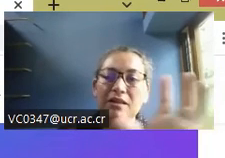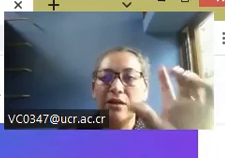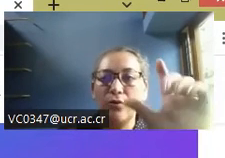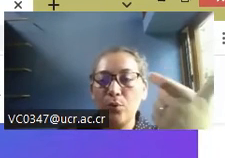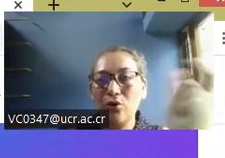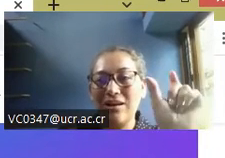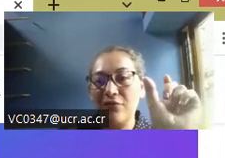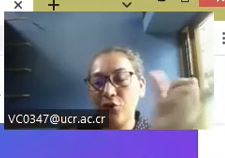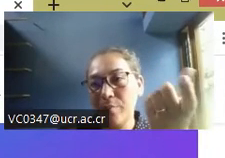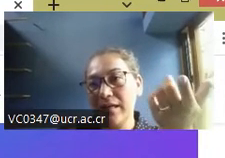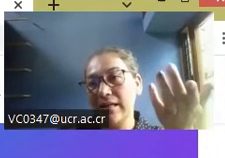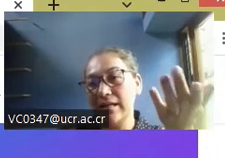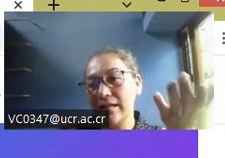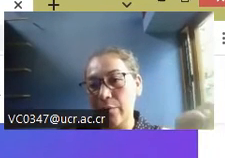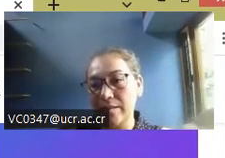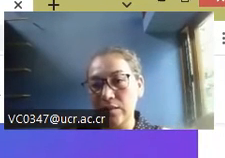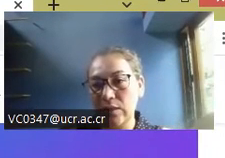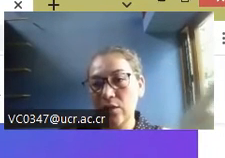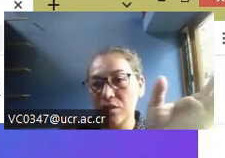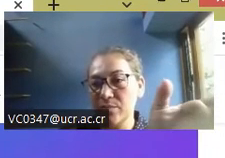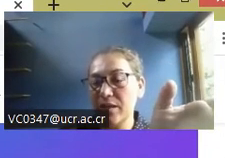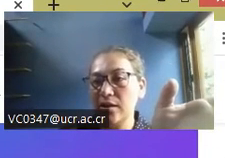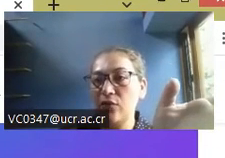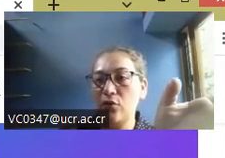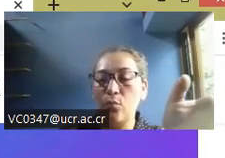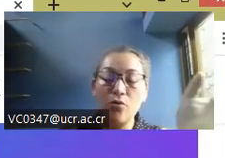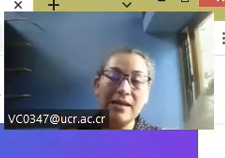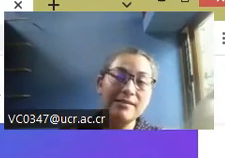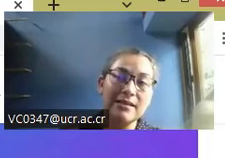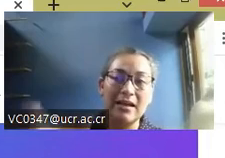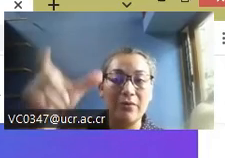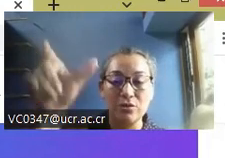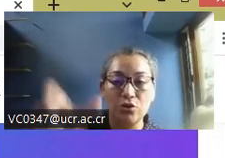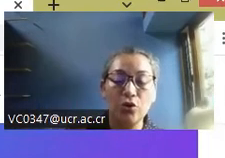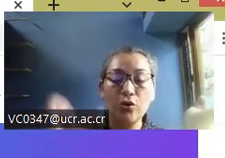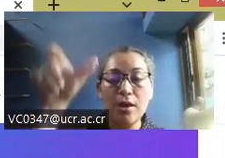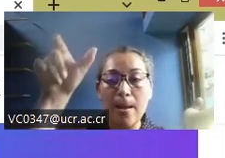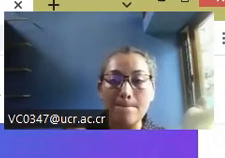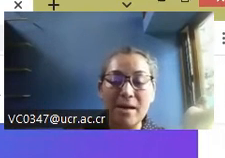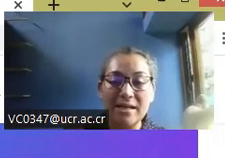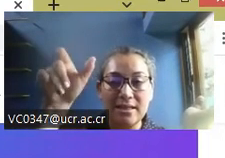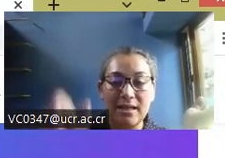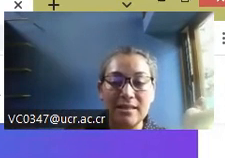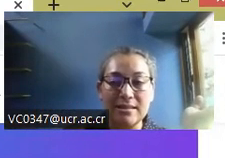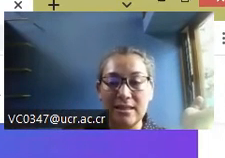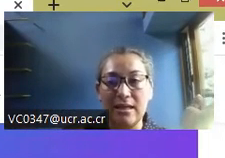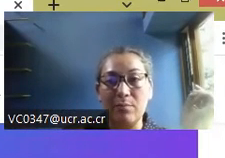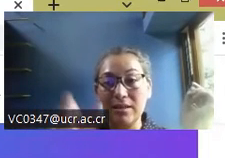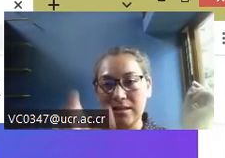permitir es diferenciar un poco la forma en la que se va a ver este video. Si es para teléfonos móviles, la grabación va a